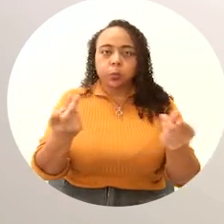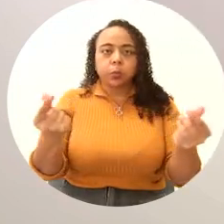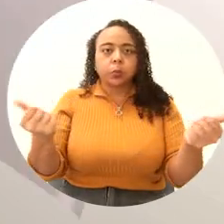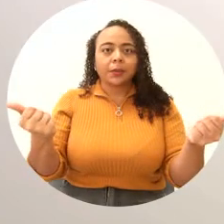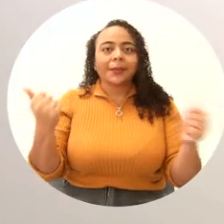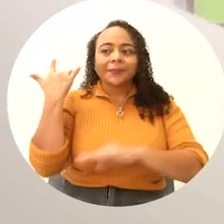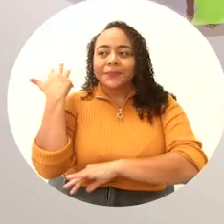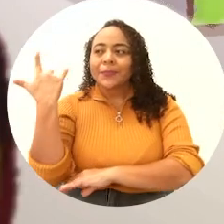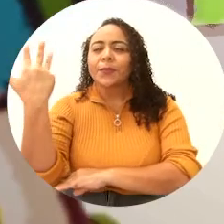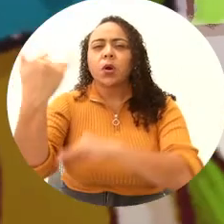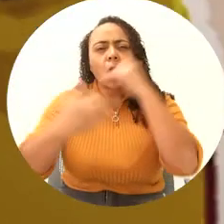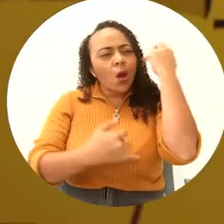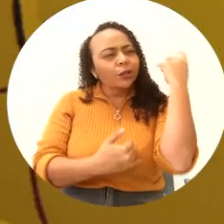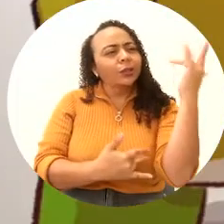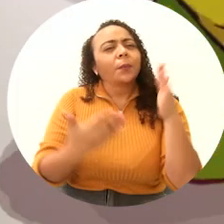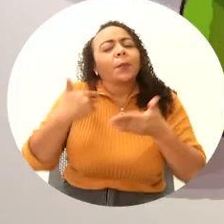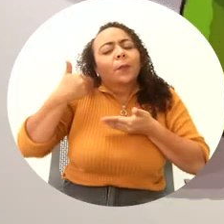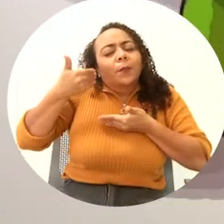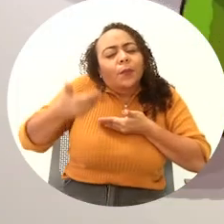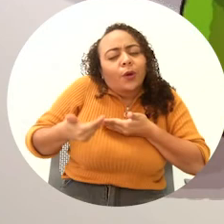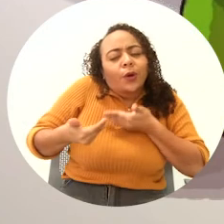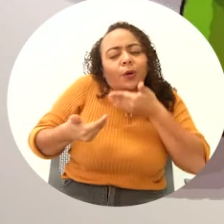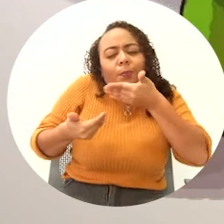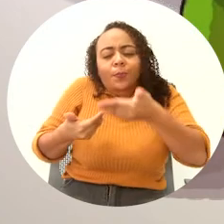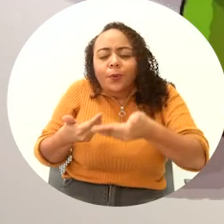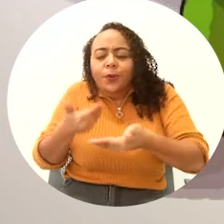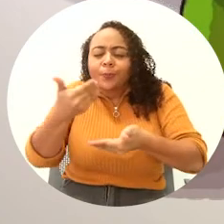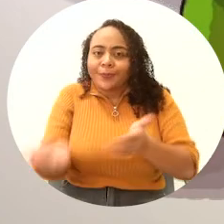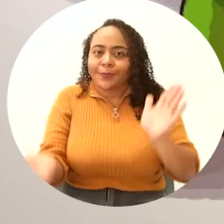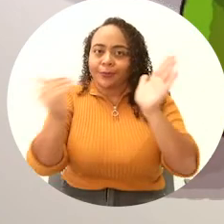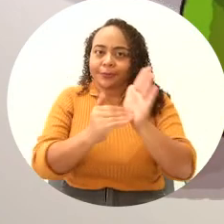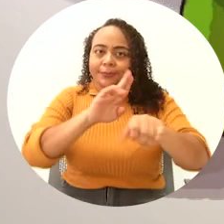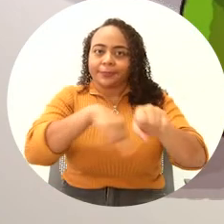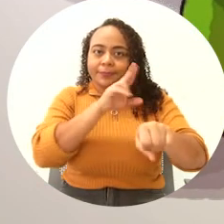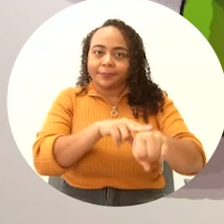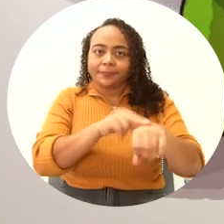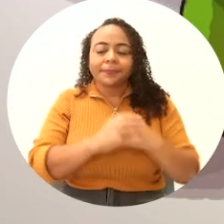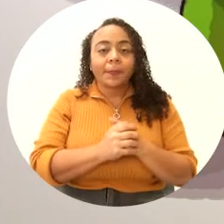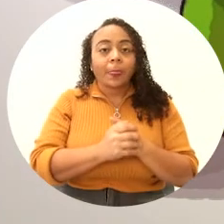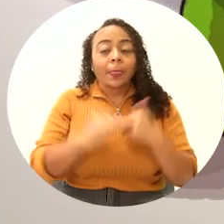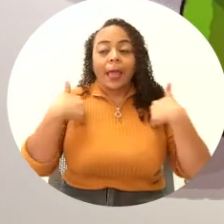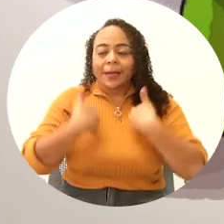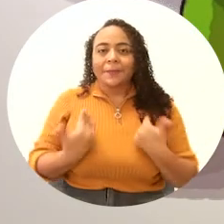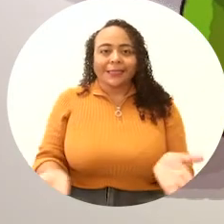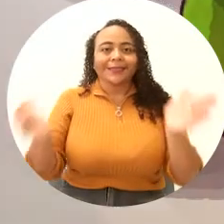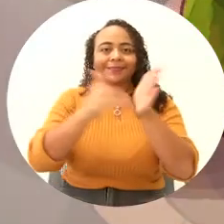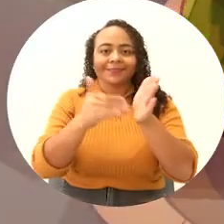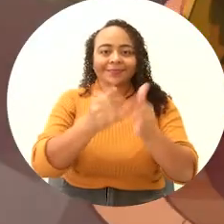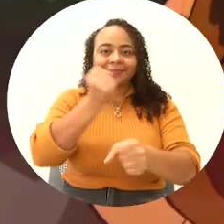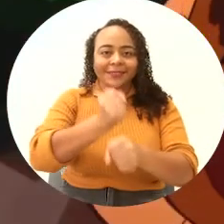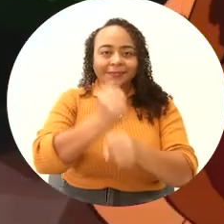desapareciendo. El bosque poco a poco regresaba a la normalidad. Los animales retomaron